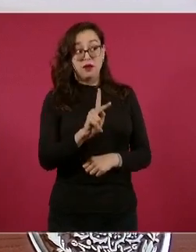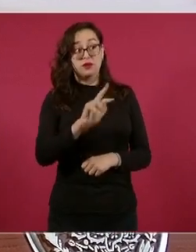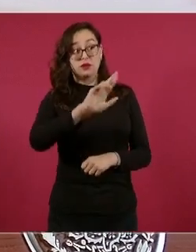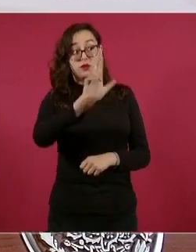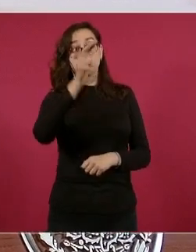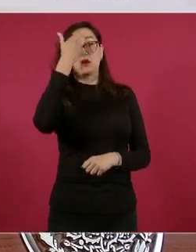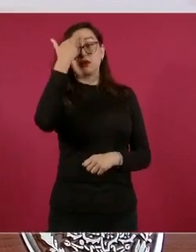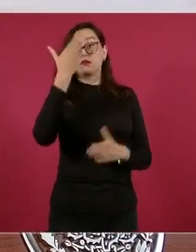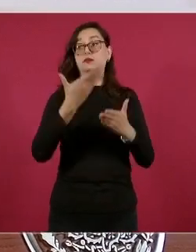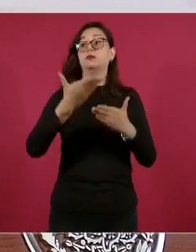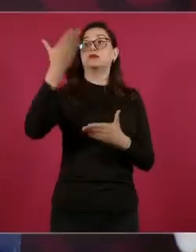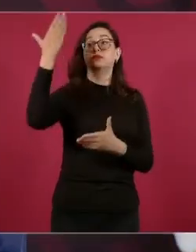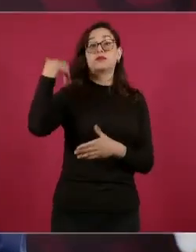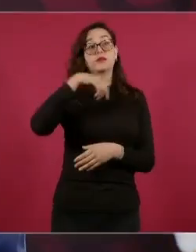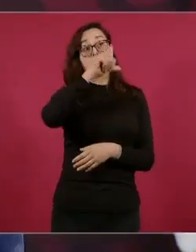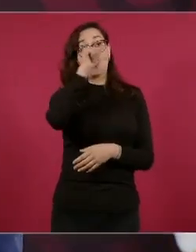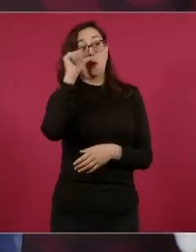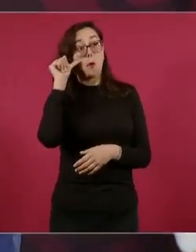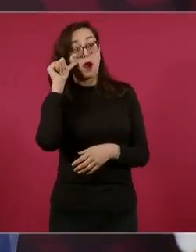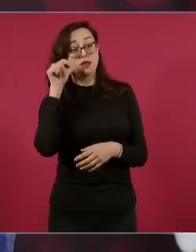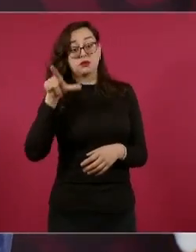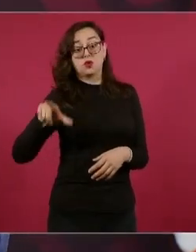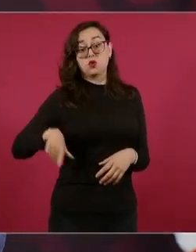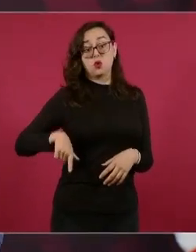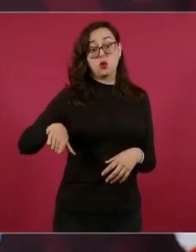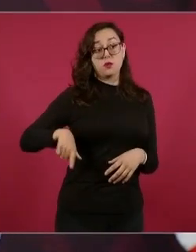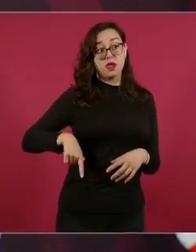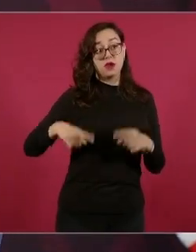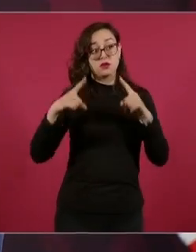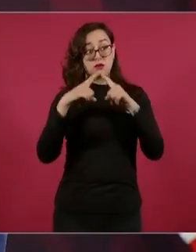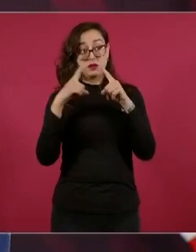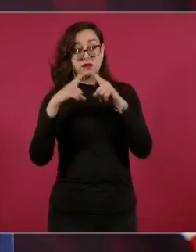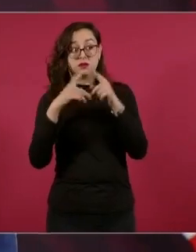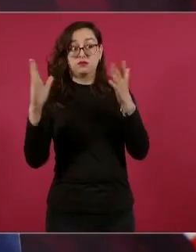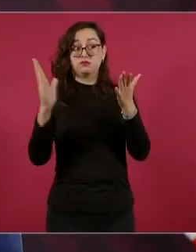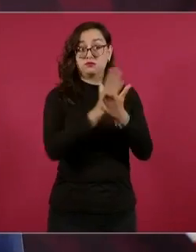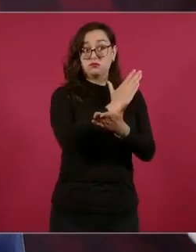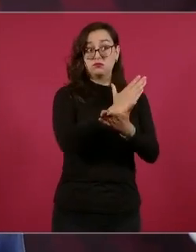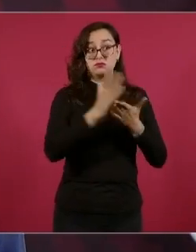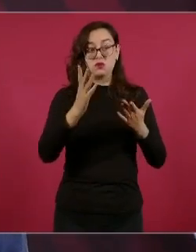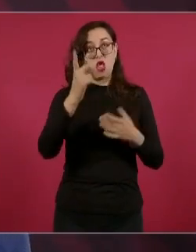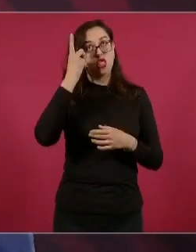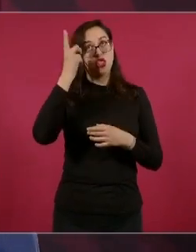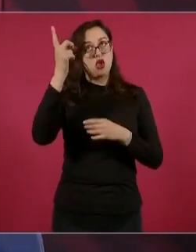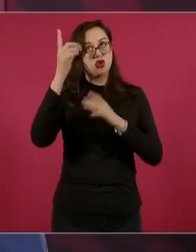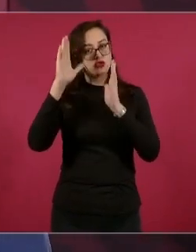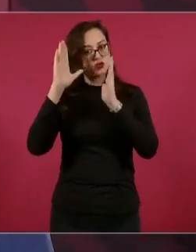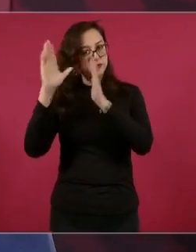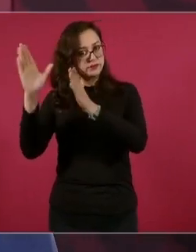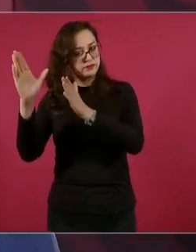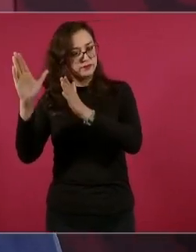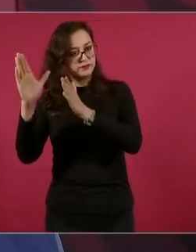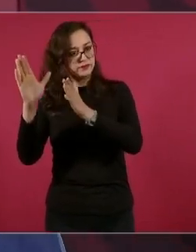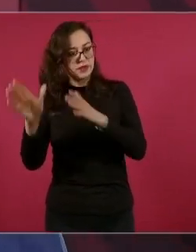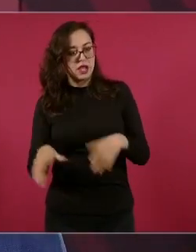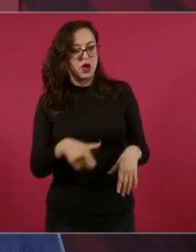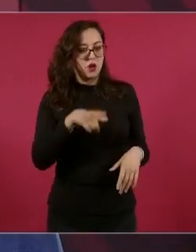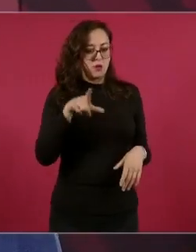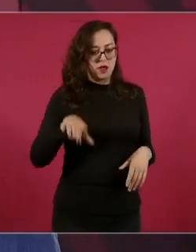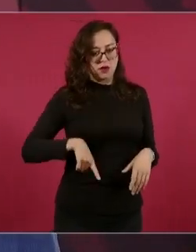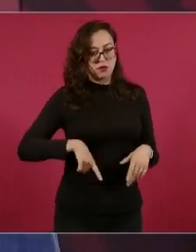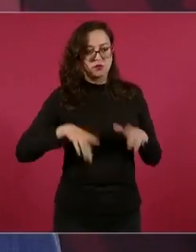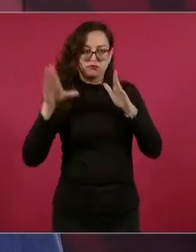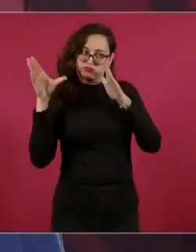a la iglesia del Estado, porque a Dios lo que es de Dios y al César lo que es del